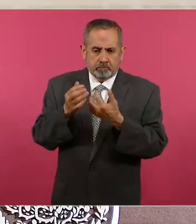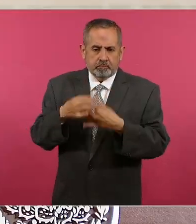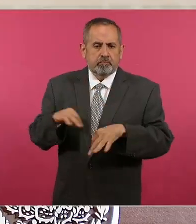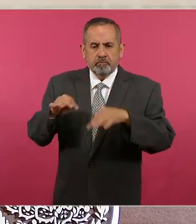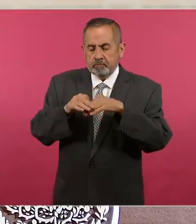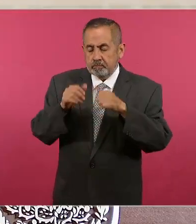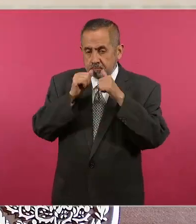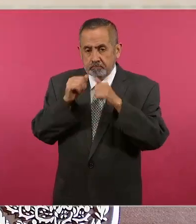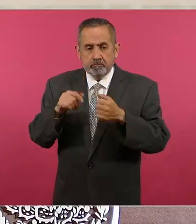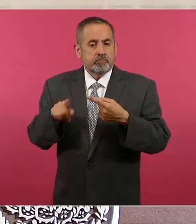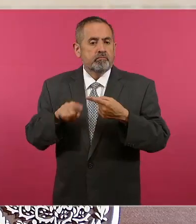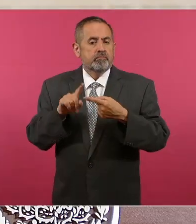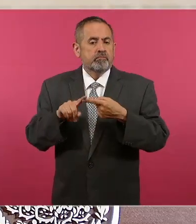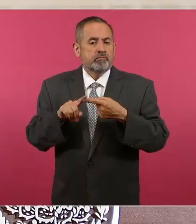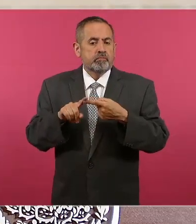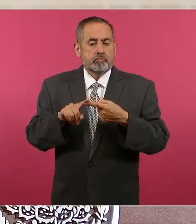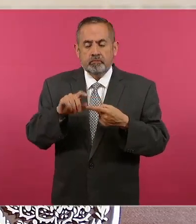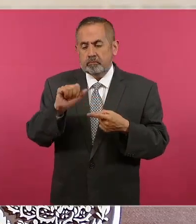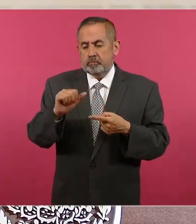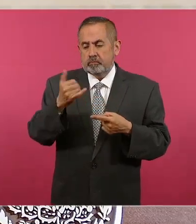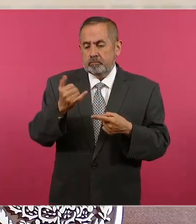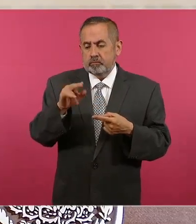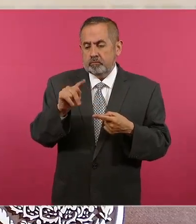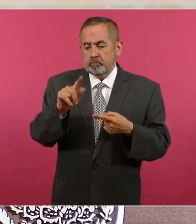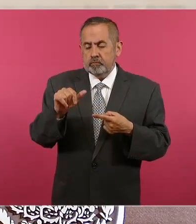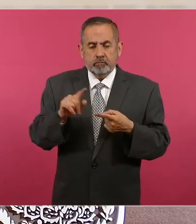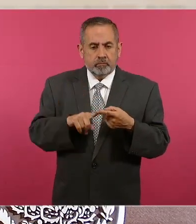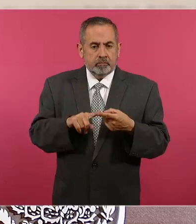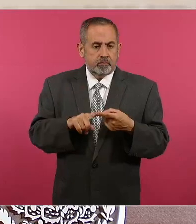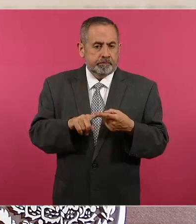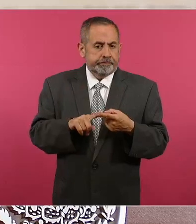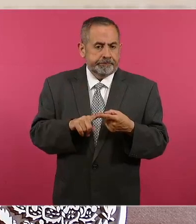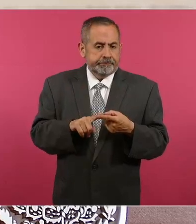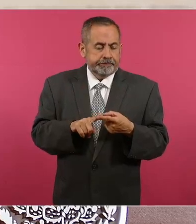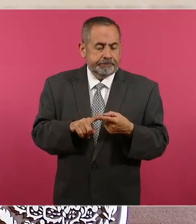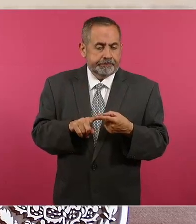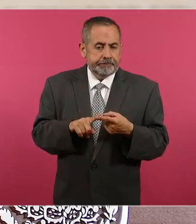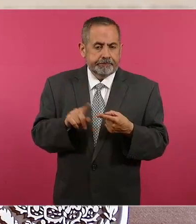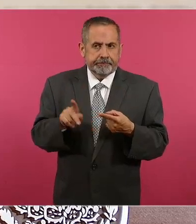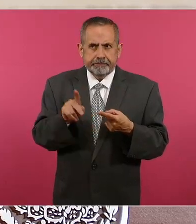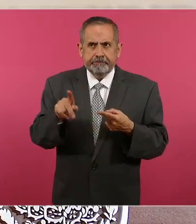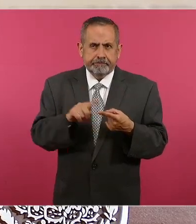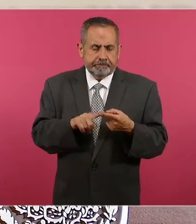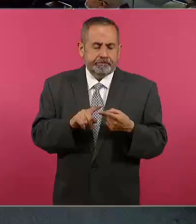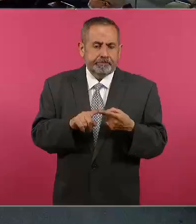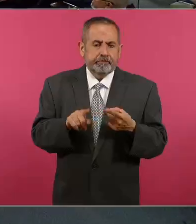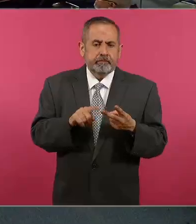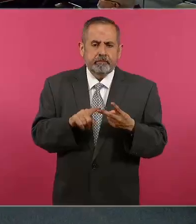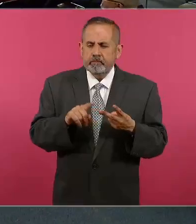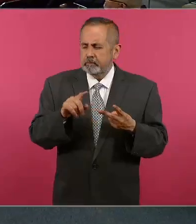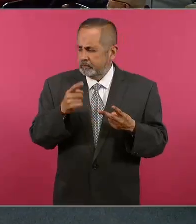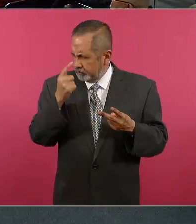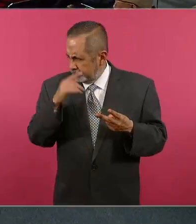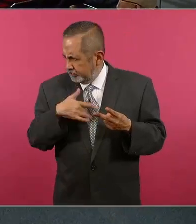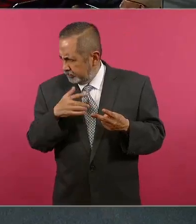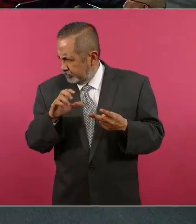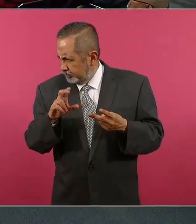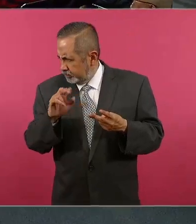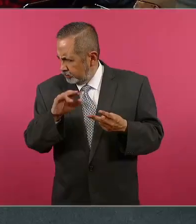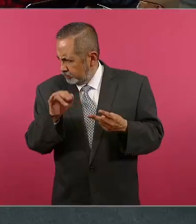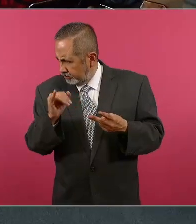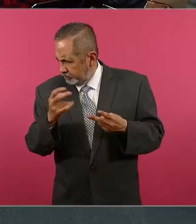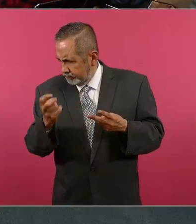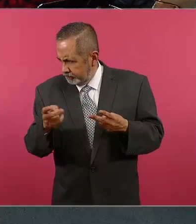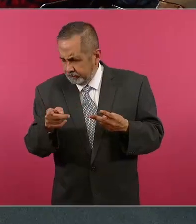mucho. Una en Ayutla, de los Libres, y otra creo que es en Cuaji, así